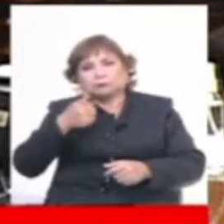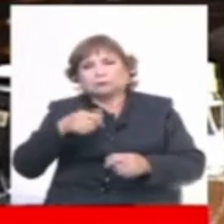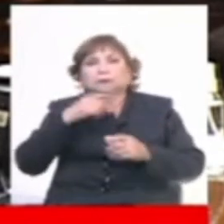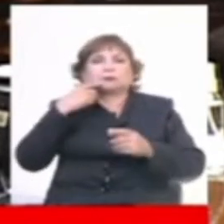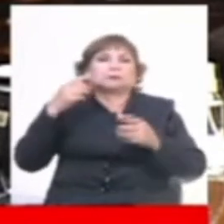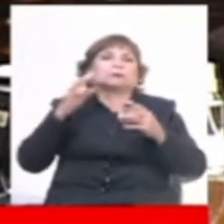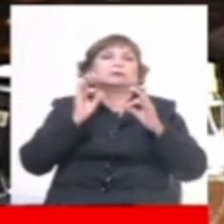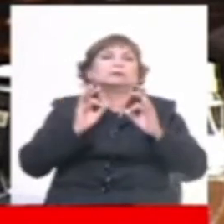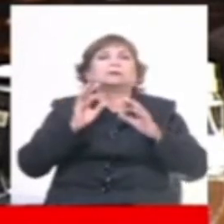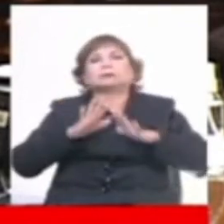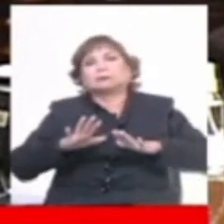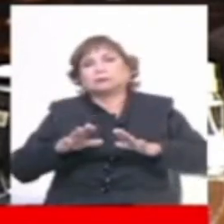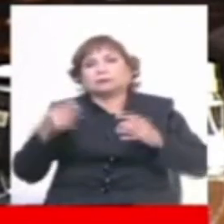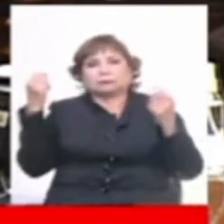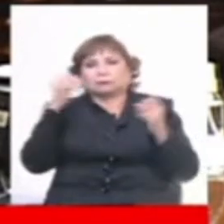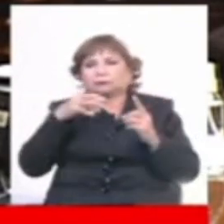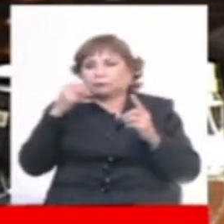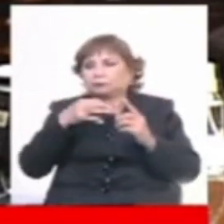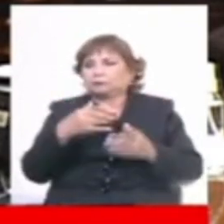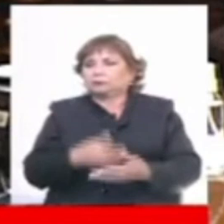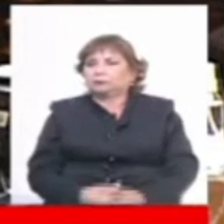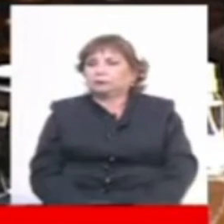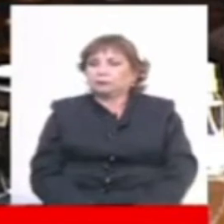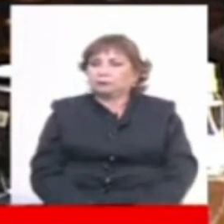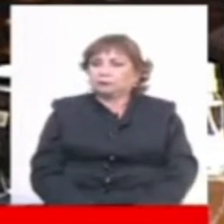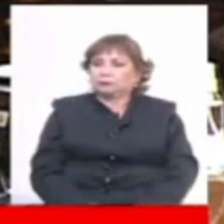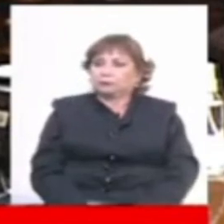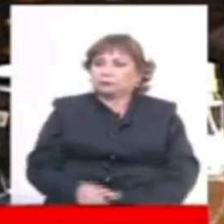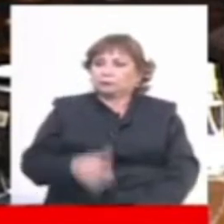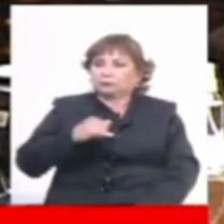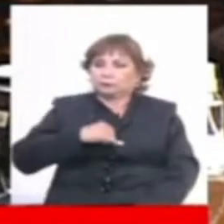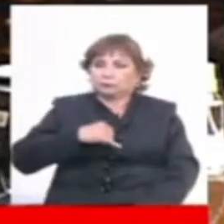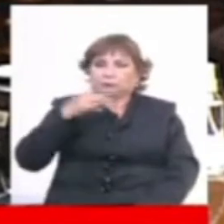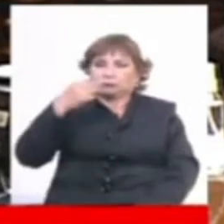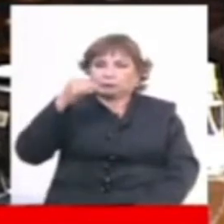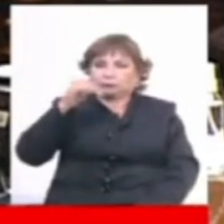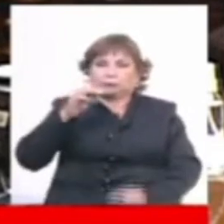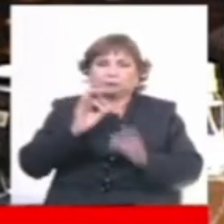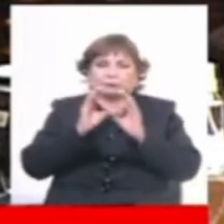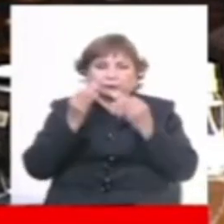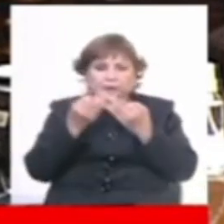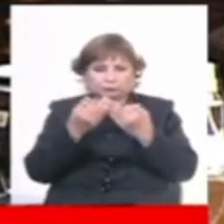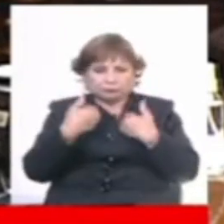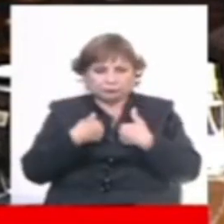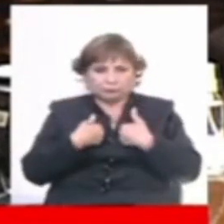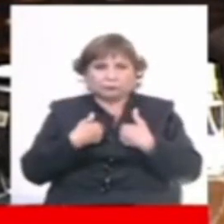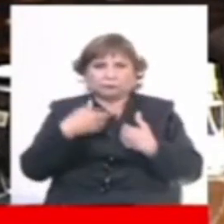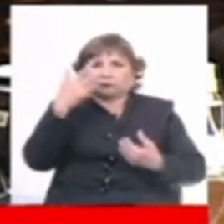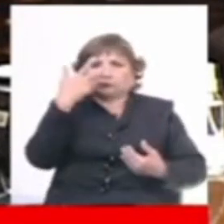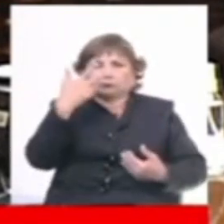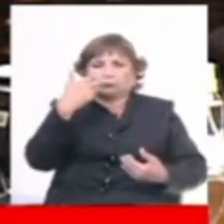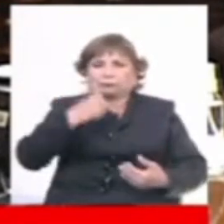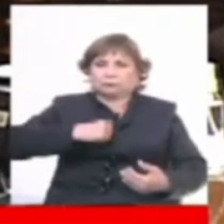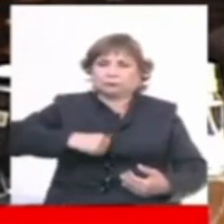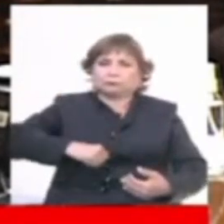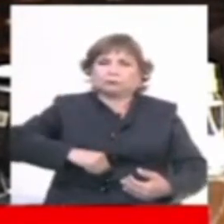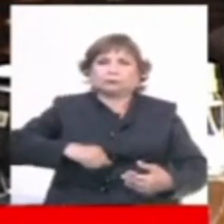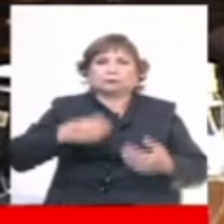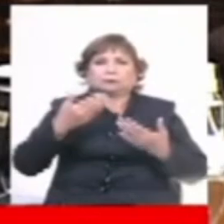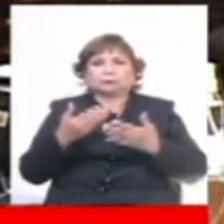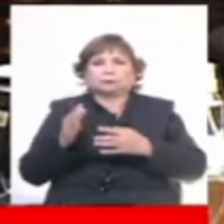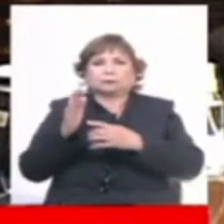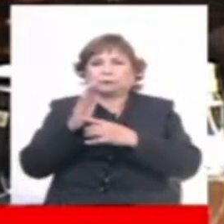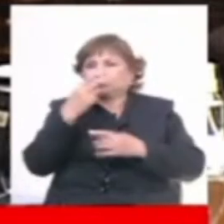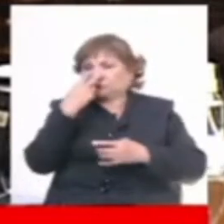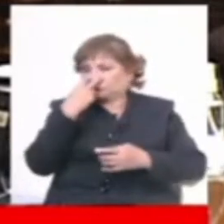como implacables agresores. Yo soy madre de familia. Tengo 3 hijos que tienen que